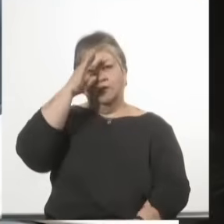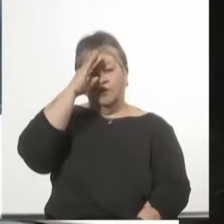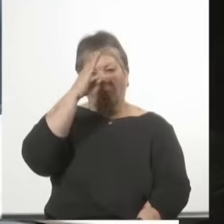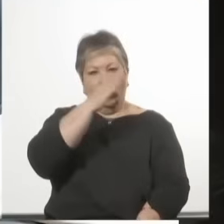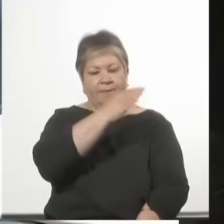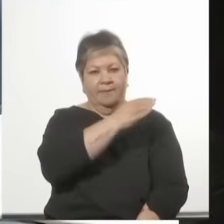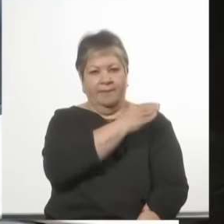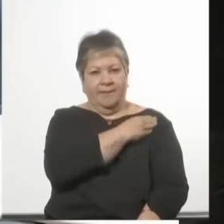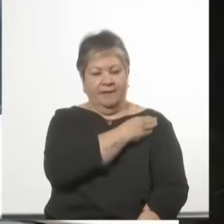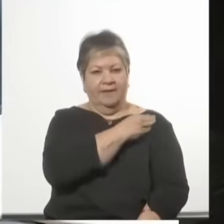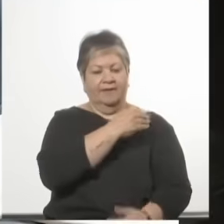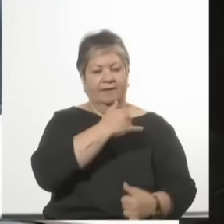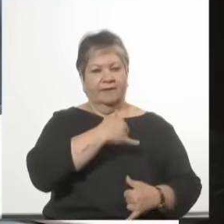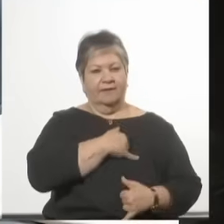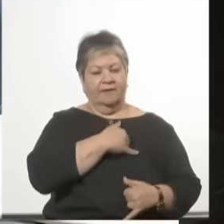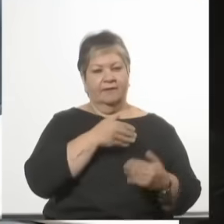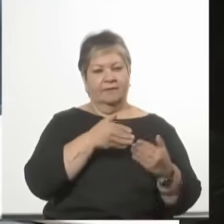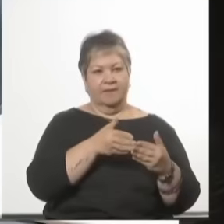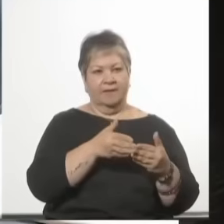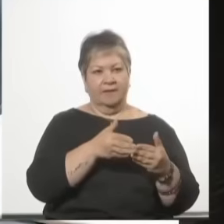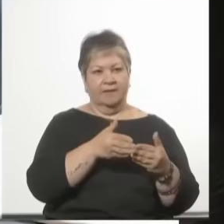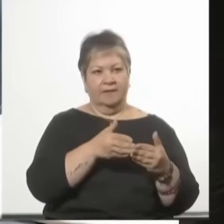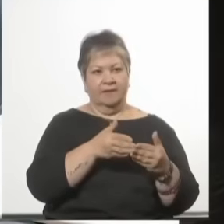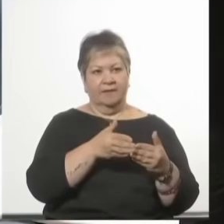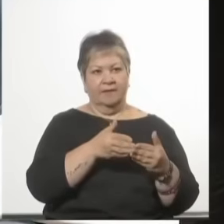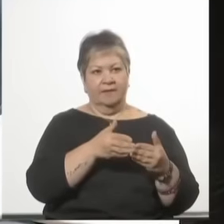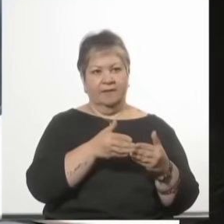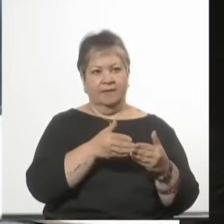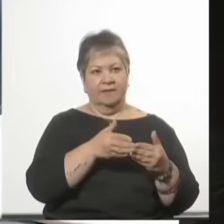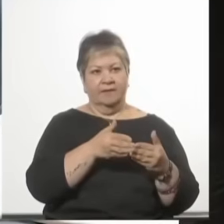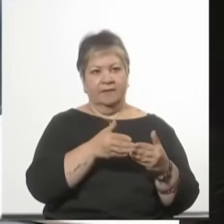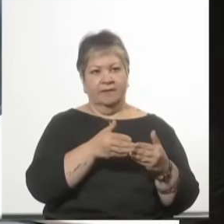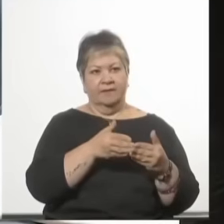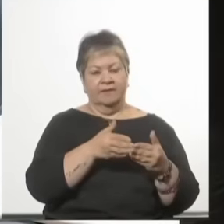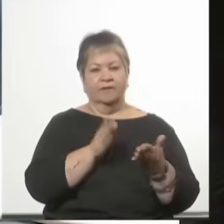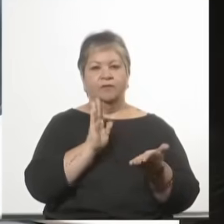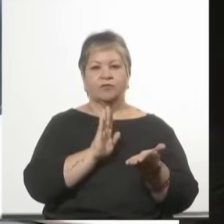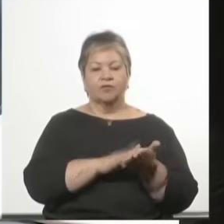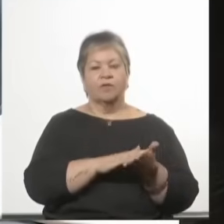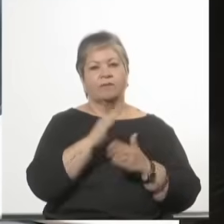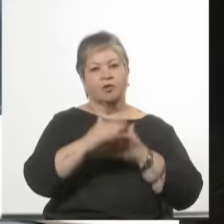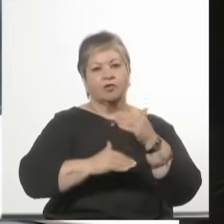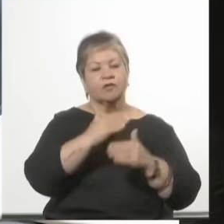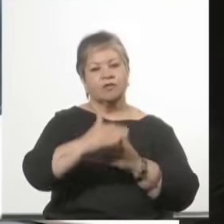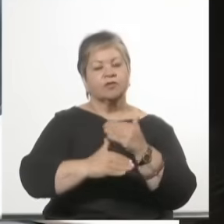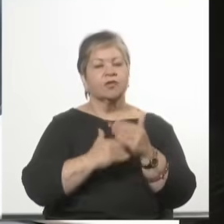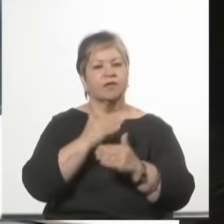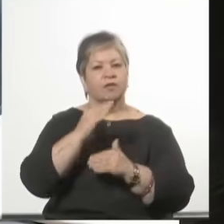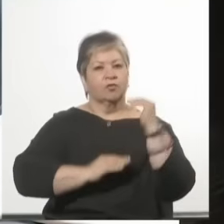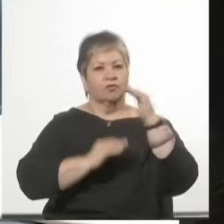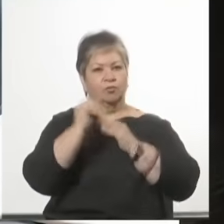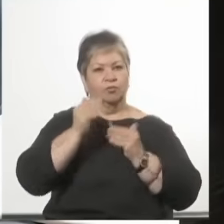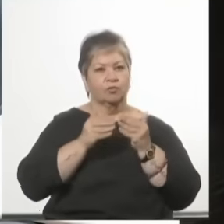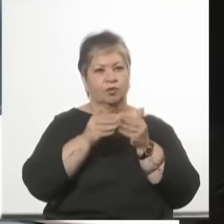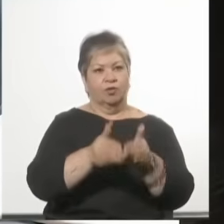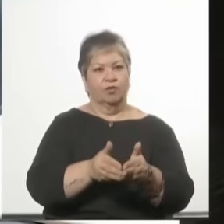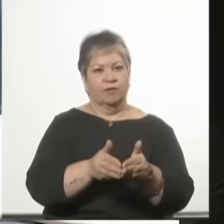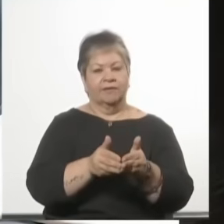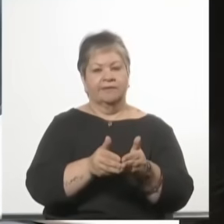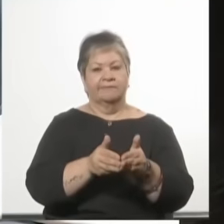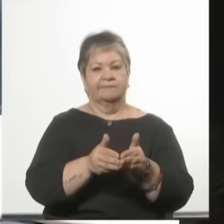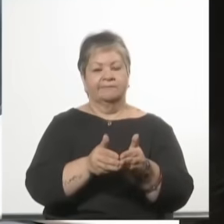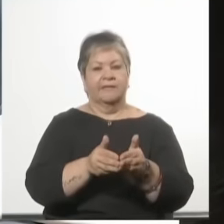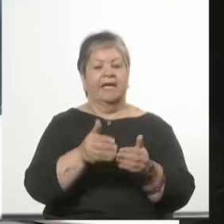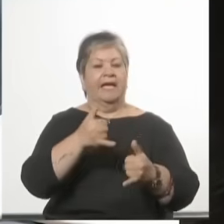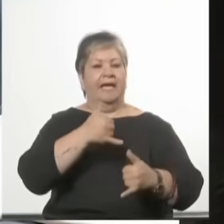la Armada o de la Armada institucionalmente sobre el proceso de construcción? Se recibe desde la